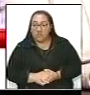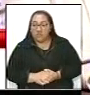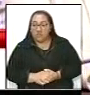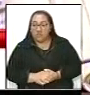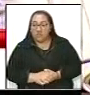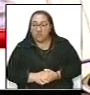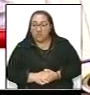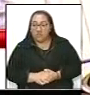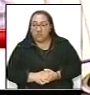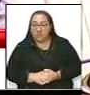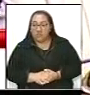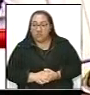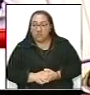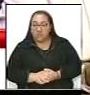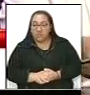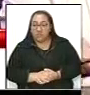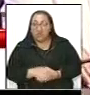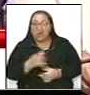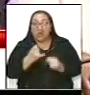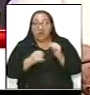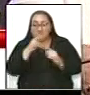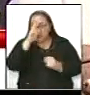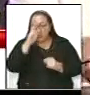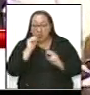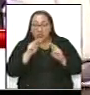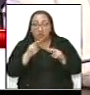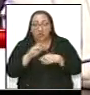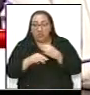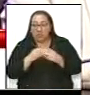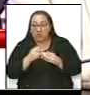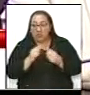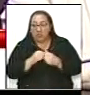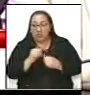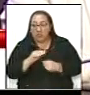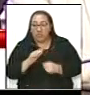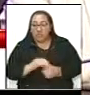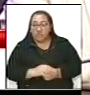fin el Perú va a ser visto en el mundo a través